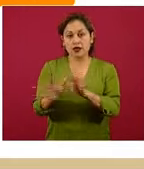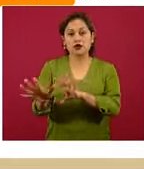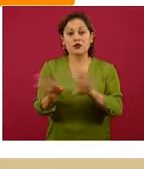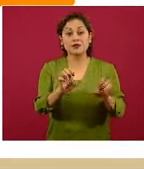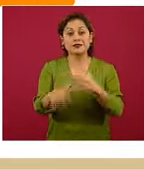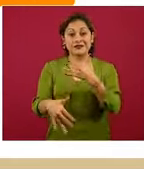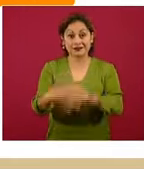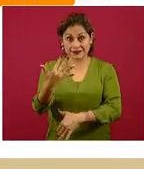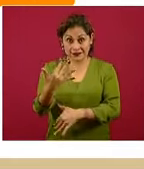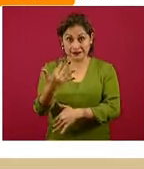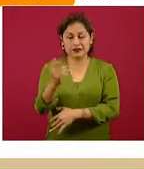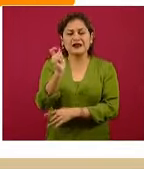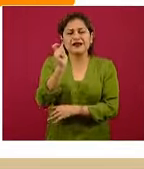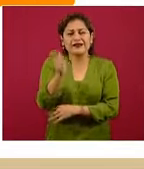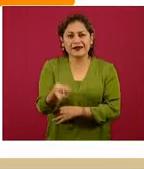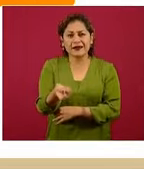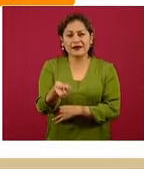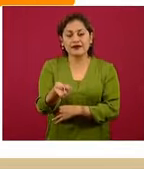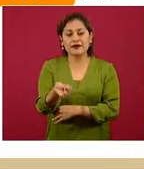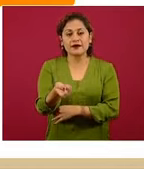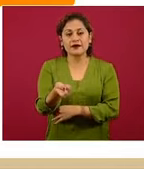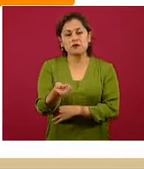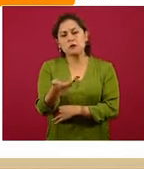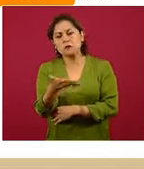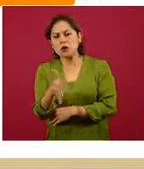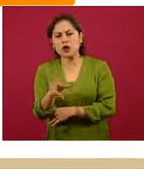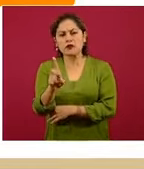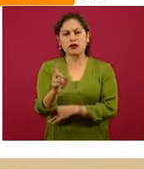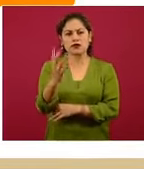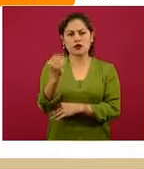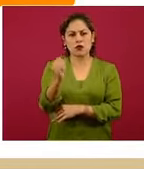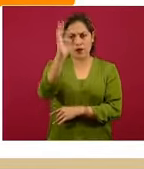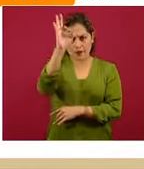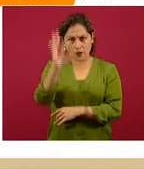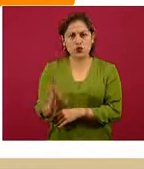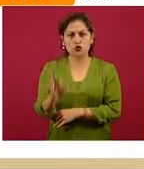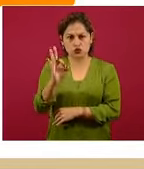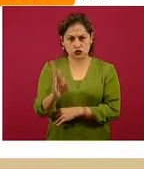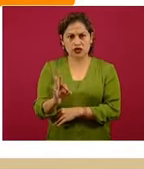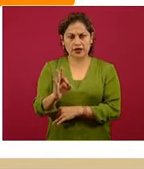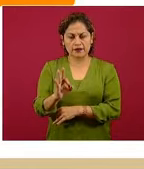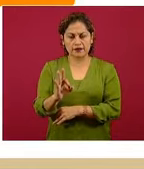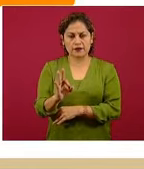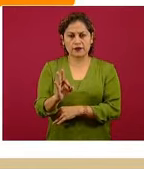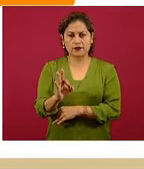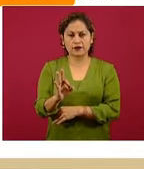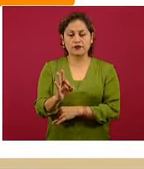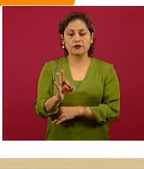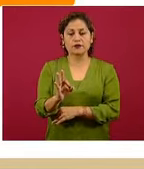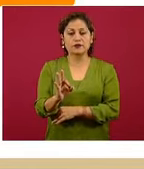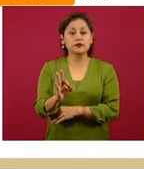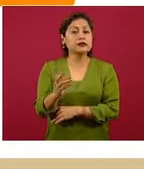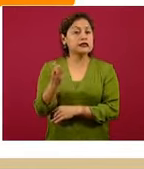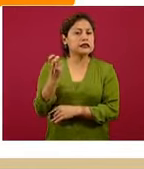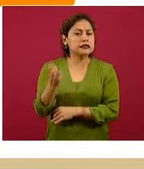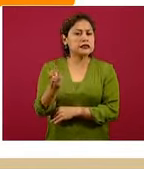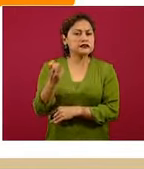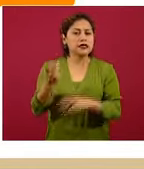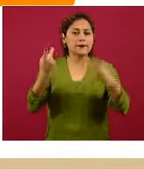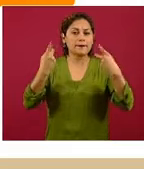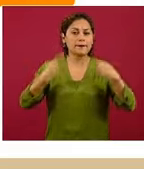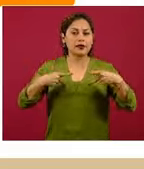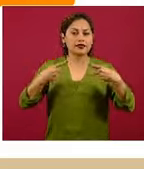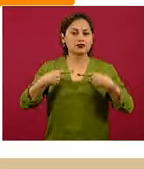1.325.915, que vendría a ser prácticamente el 39% de este gran total de personas notificadas, son las que han sido